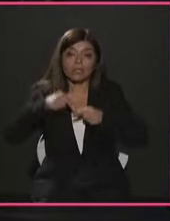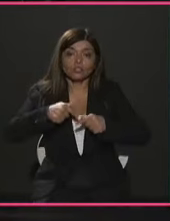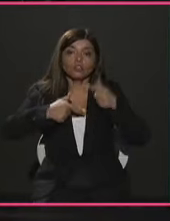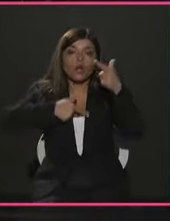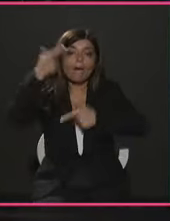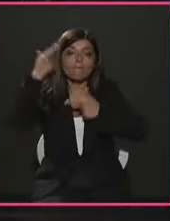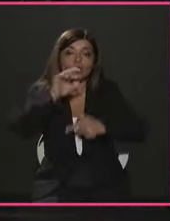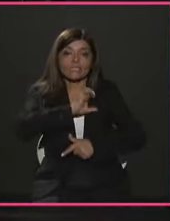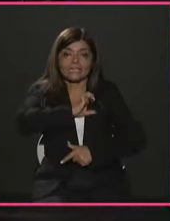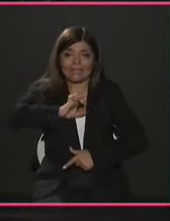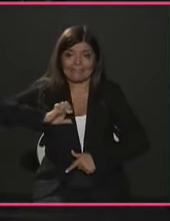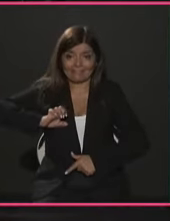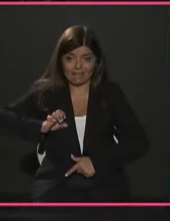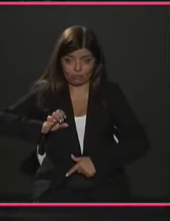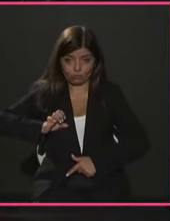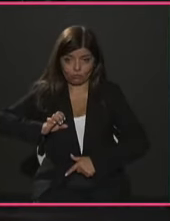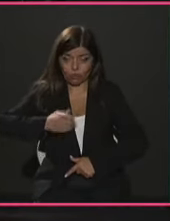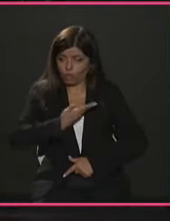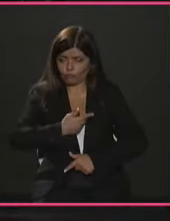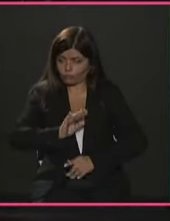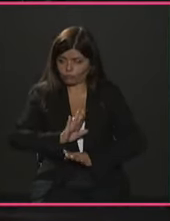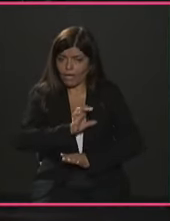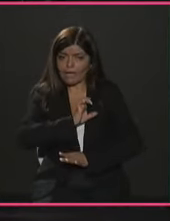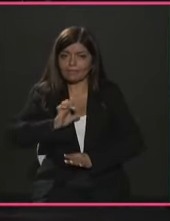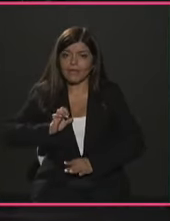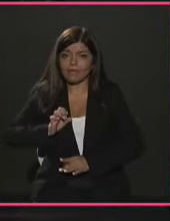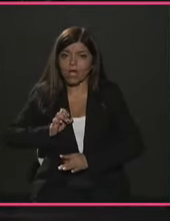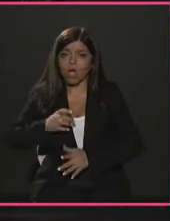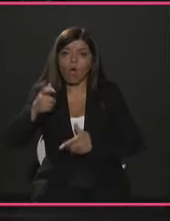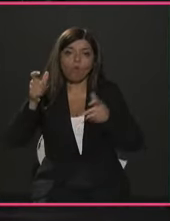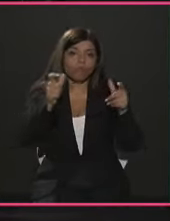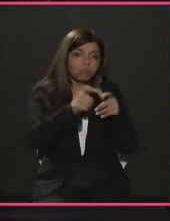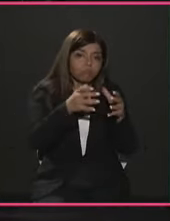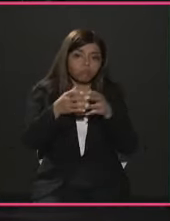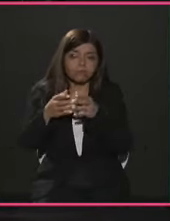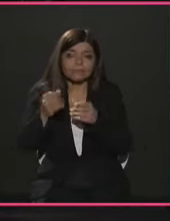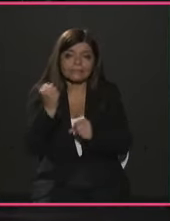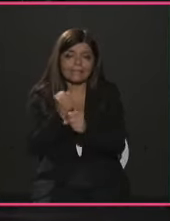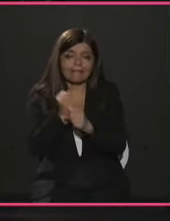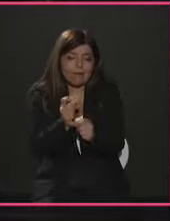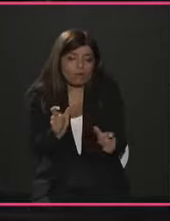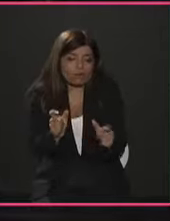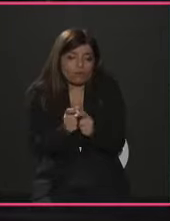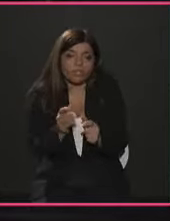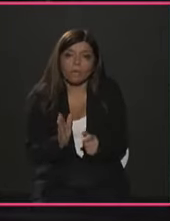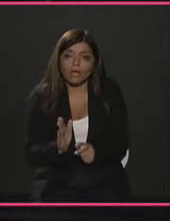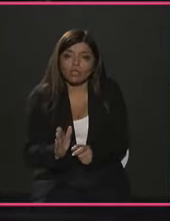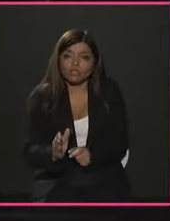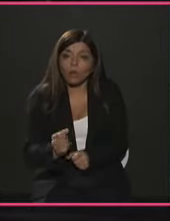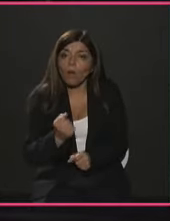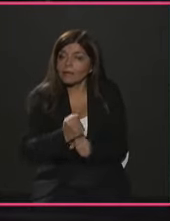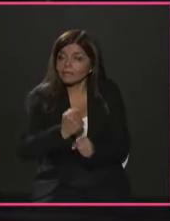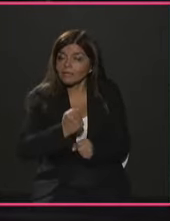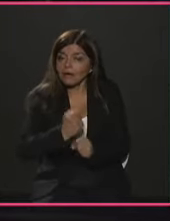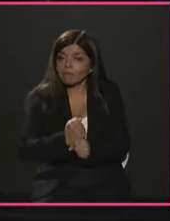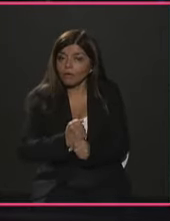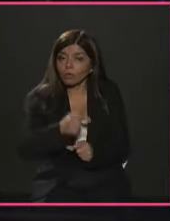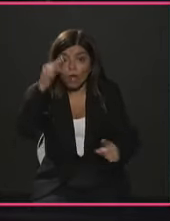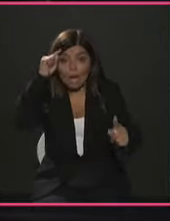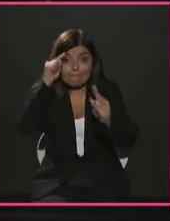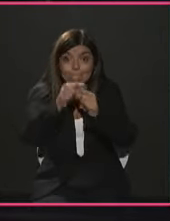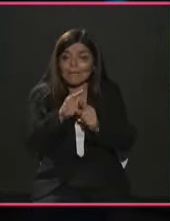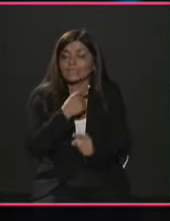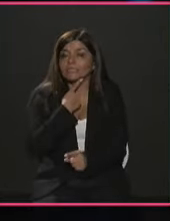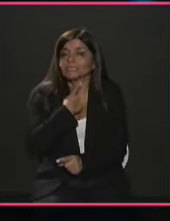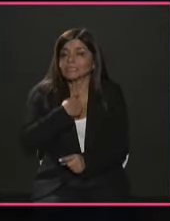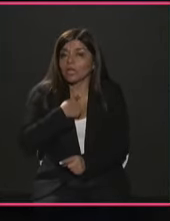que trasciende los gobiernos y muchas personas de distintos mundo trabajaron en un comité para darle continuidad a esta industria nos hemos puesto metas muy ambiciosas